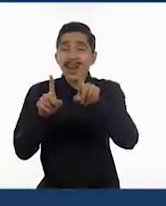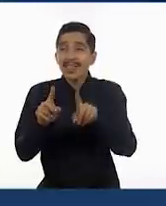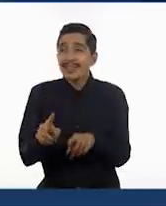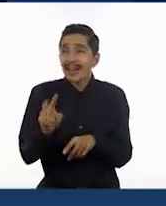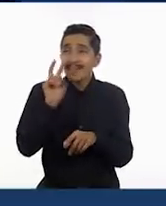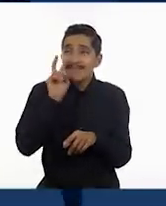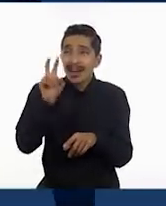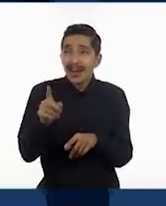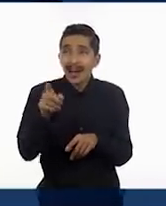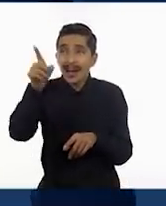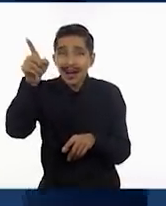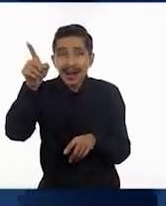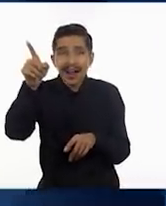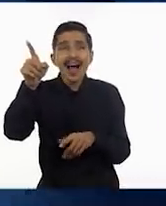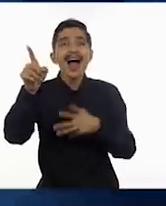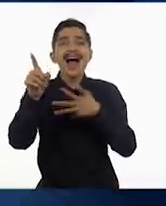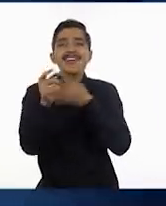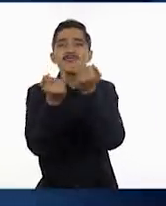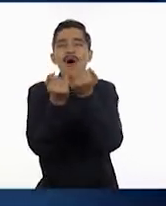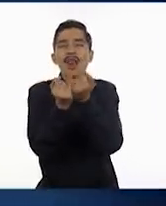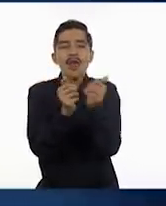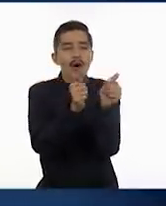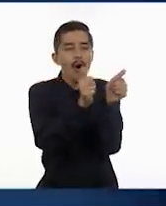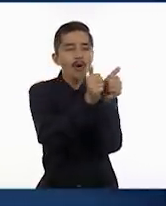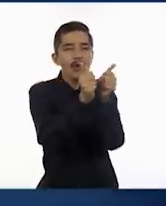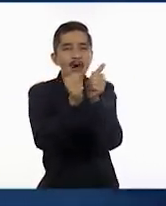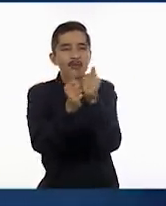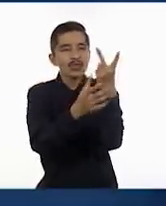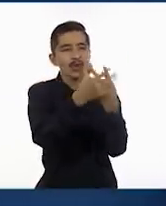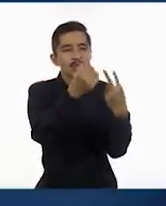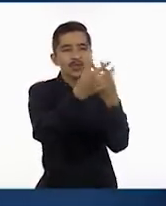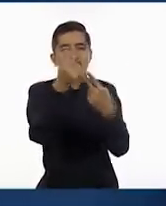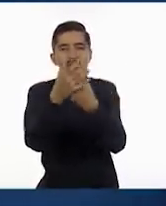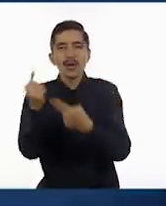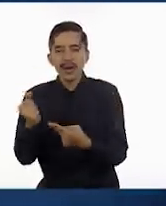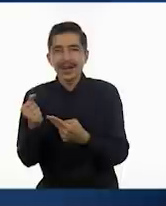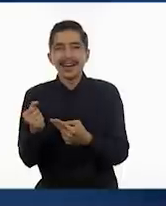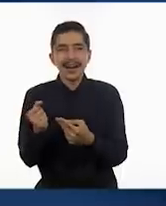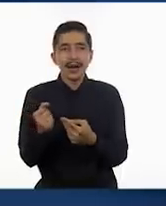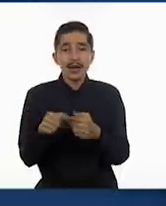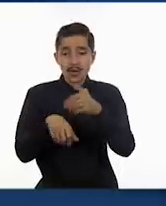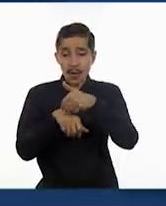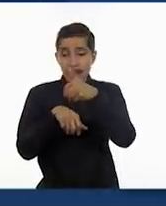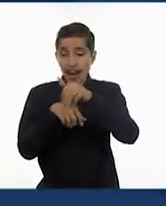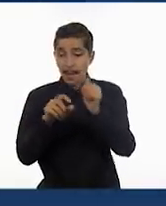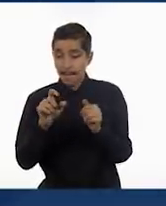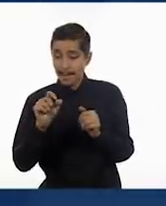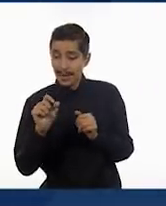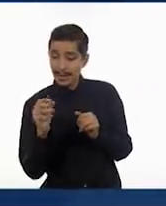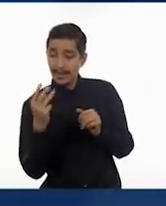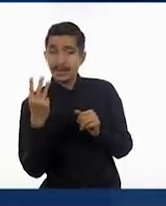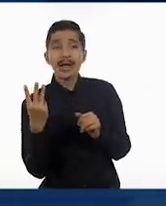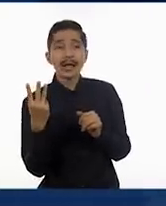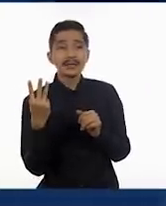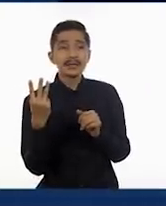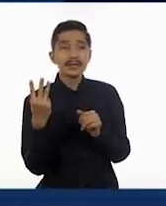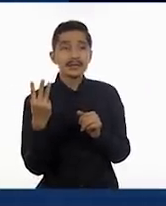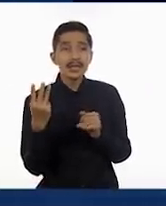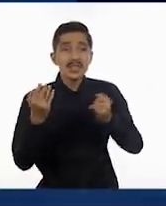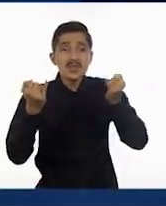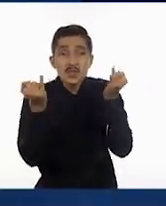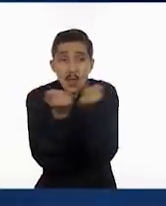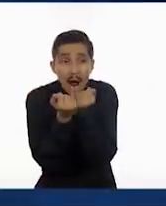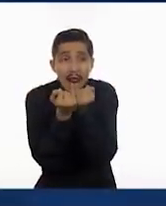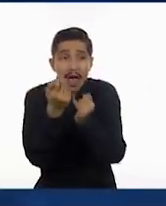fijan, ahí se ven las parejas y en la del número 23, ahí sí ya no se ven